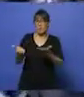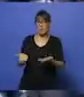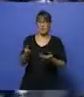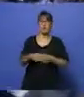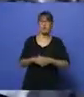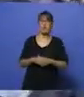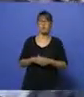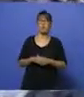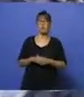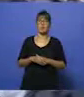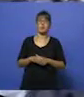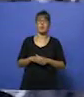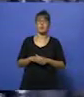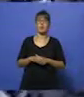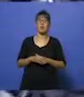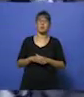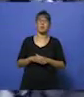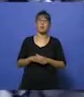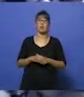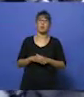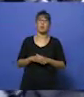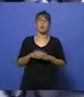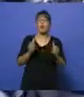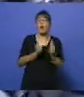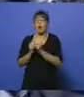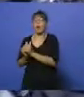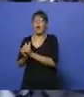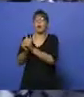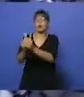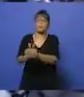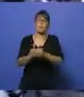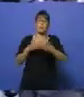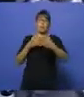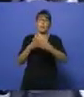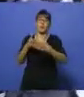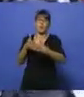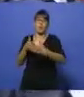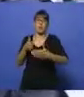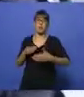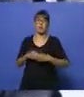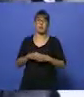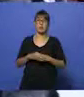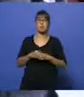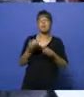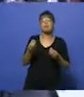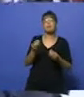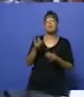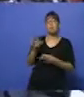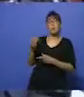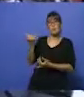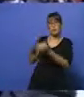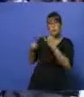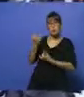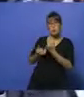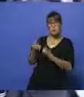vamos sorteando los obstáculos, pero es acompañar y estar, ¿no? ¿Se nota el aumento de la demanda? O sea, por lo que me decís vos, ¿es grande